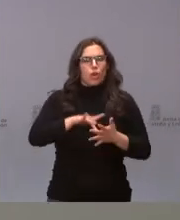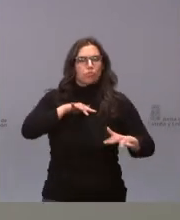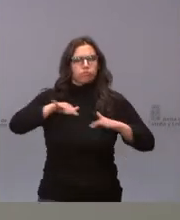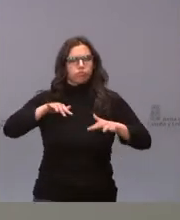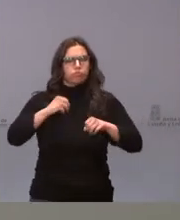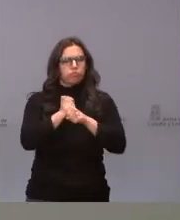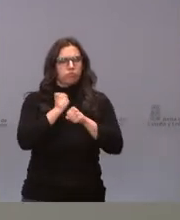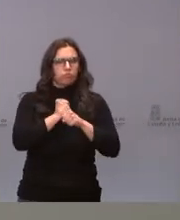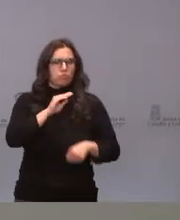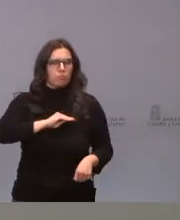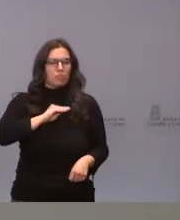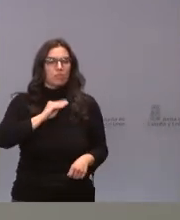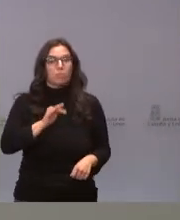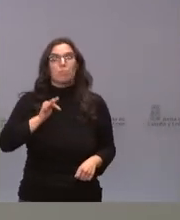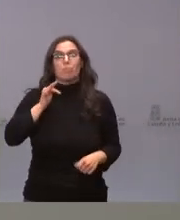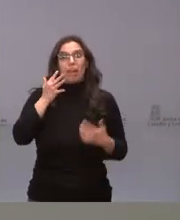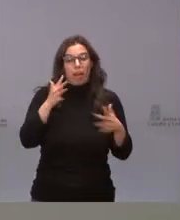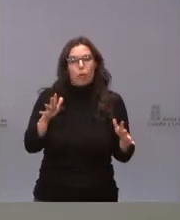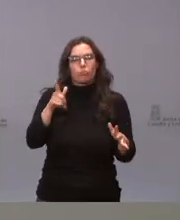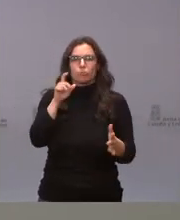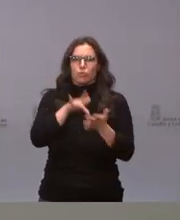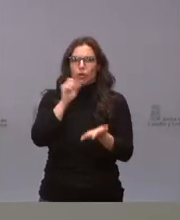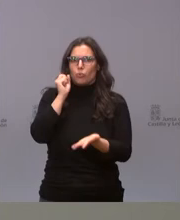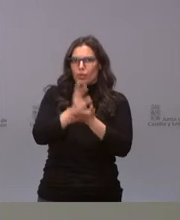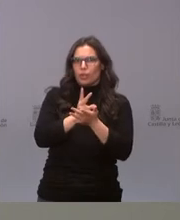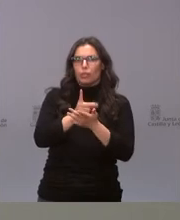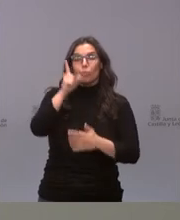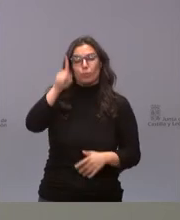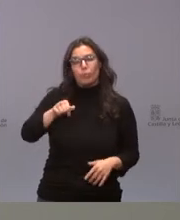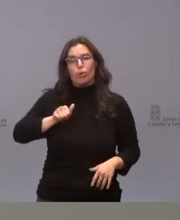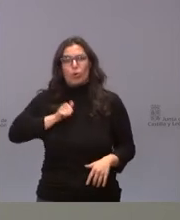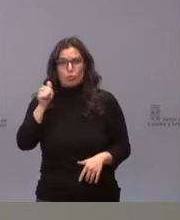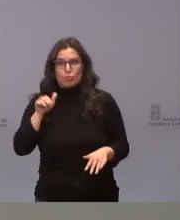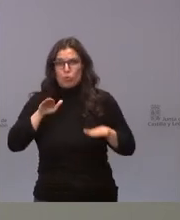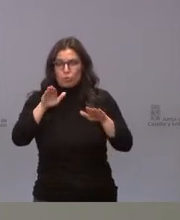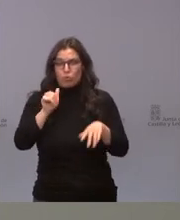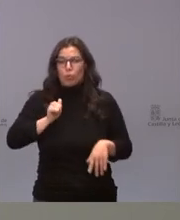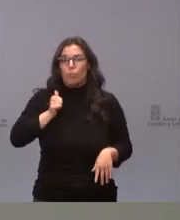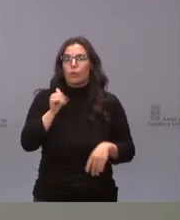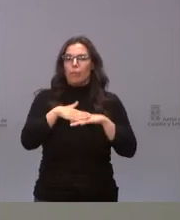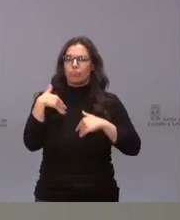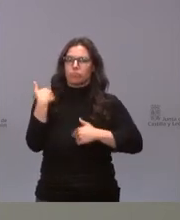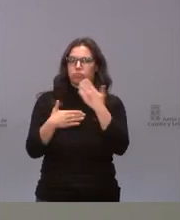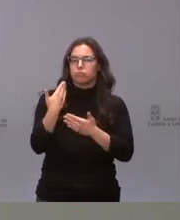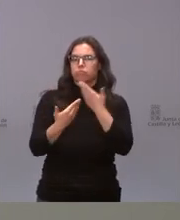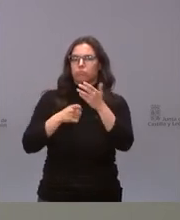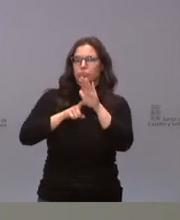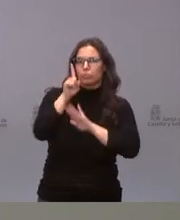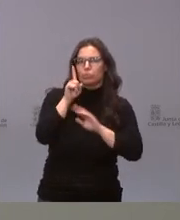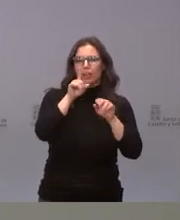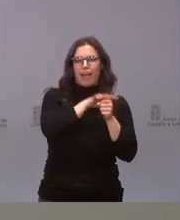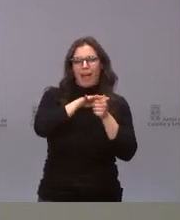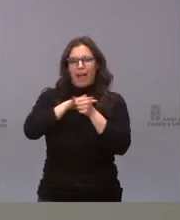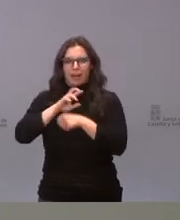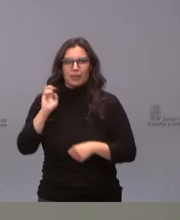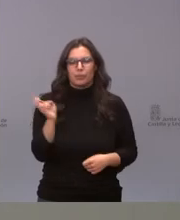gran actividad, esto ha sido un reto y también ha sido una oportunidad para avanzar sustancialmente en muchas áreas.